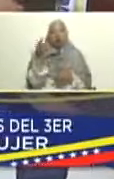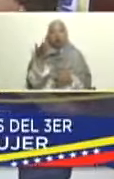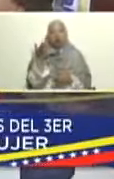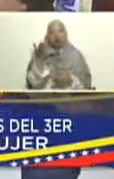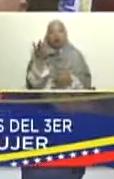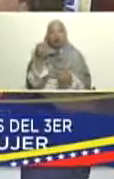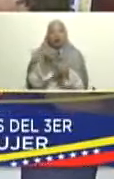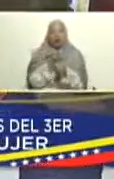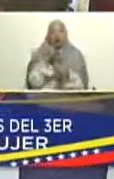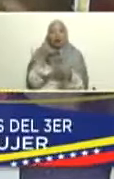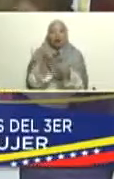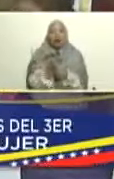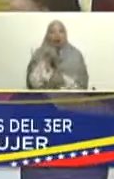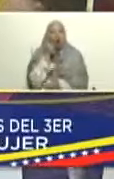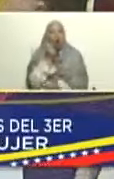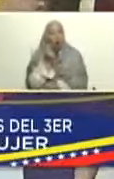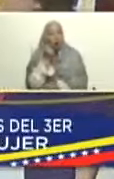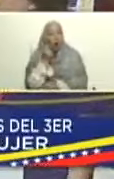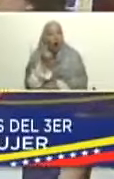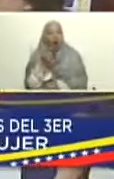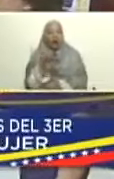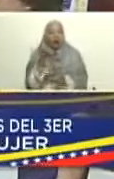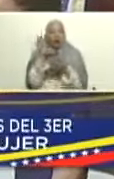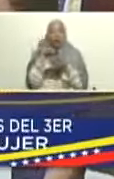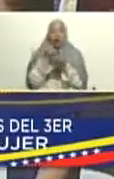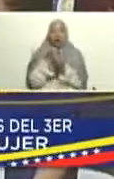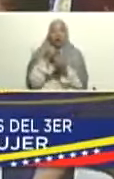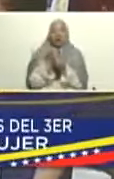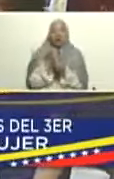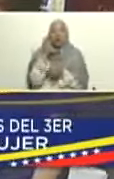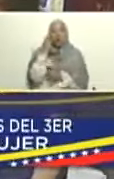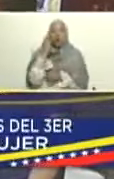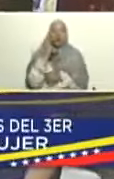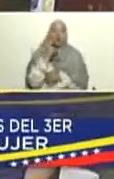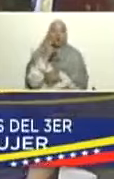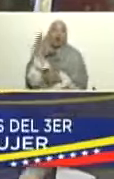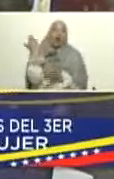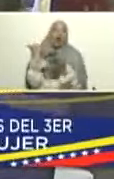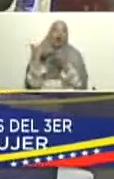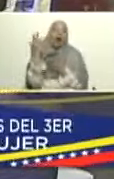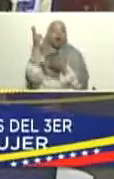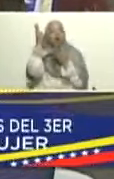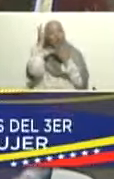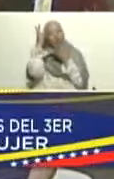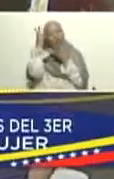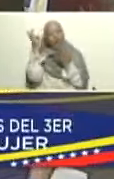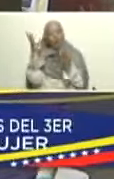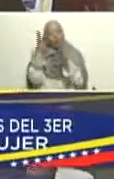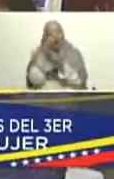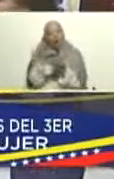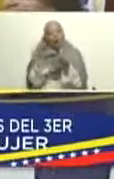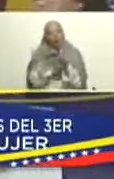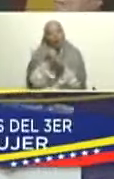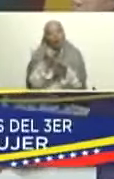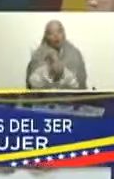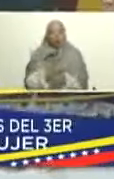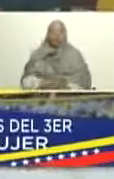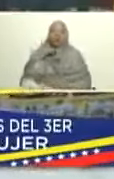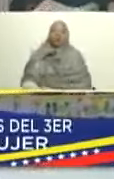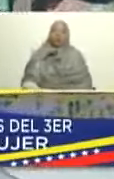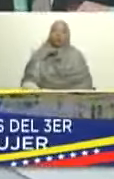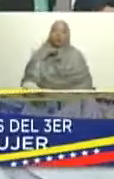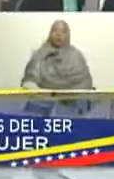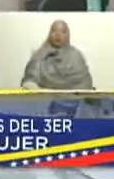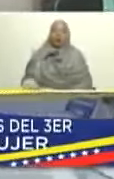buenísimo. Así que estoy acostumbrado a tomar el chocolate como lo tomaba Guaycaipuro. Perfecto, ¿ah? Perfecto. Bueno, Sirita,